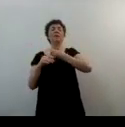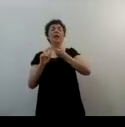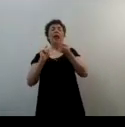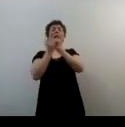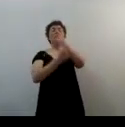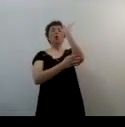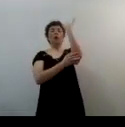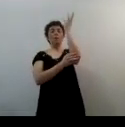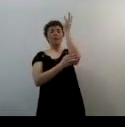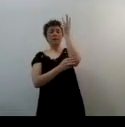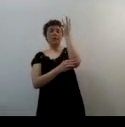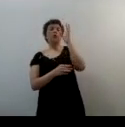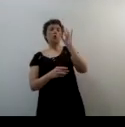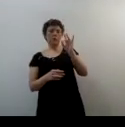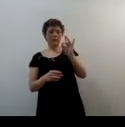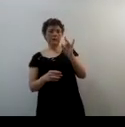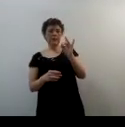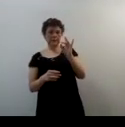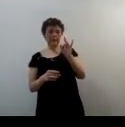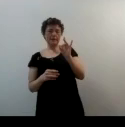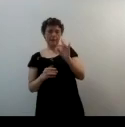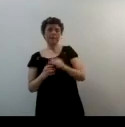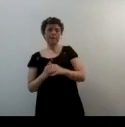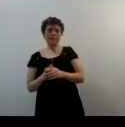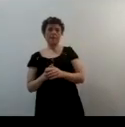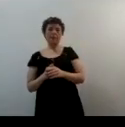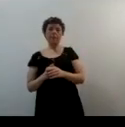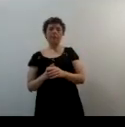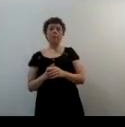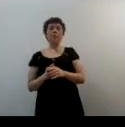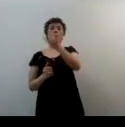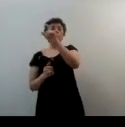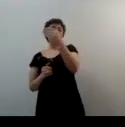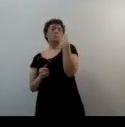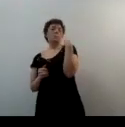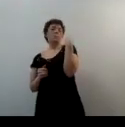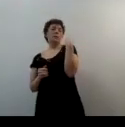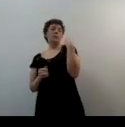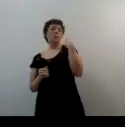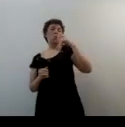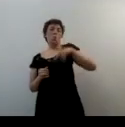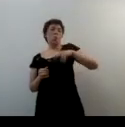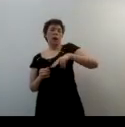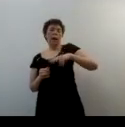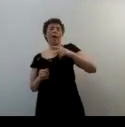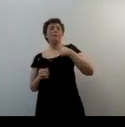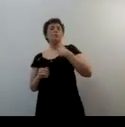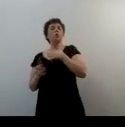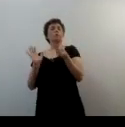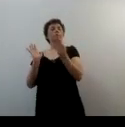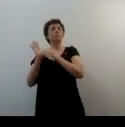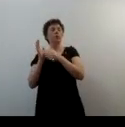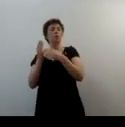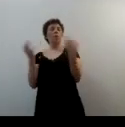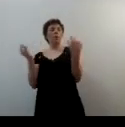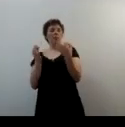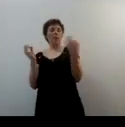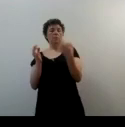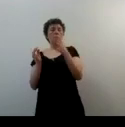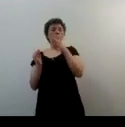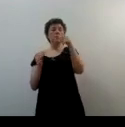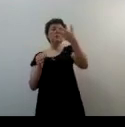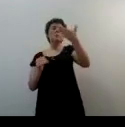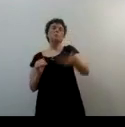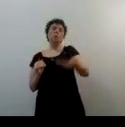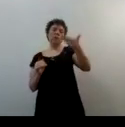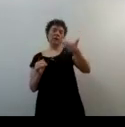sí. Y esto, nadie me lo ha pedido ninguna pregunta ni tal, pero lo tenía que poner, pero porque esto es muy importante